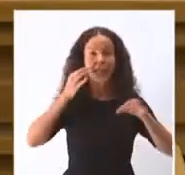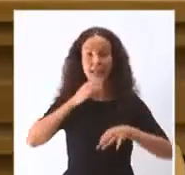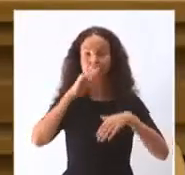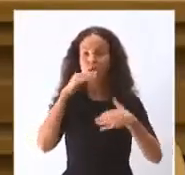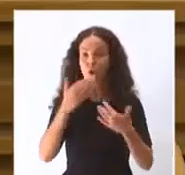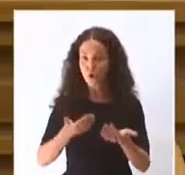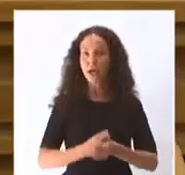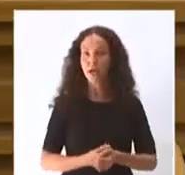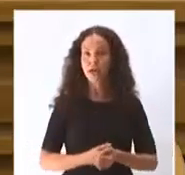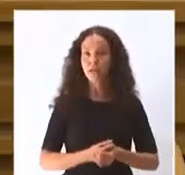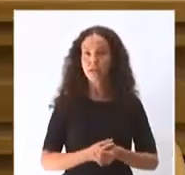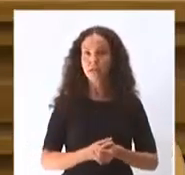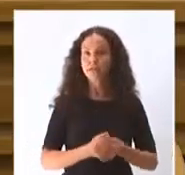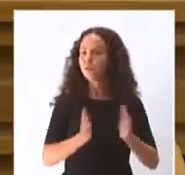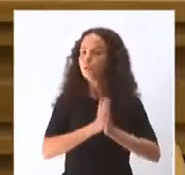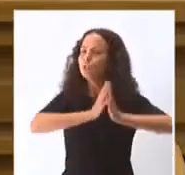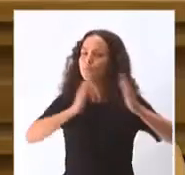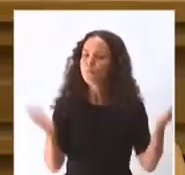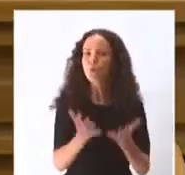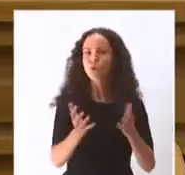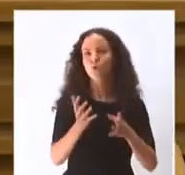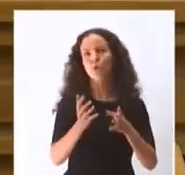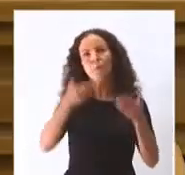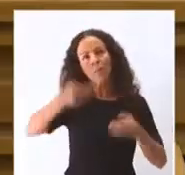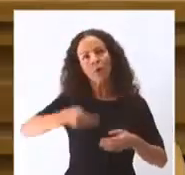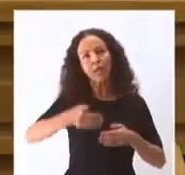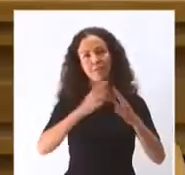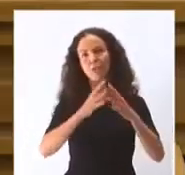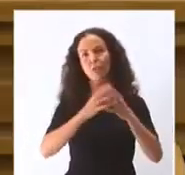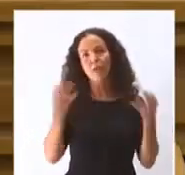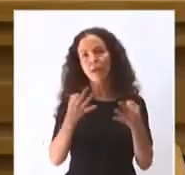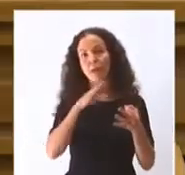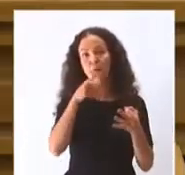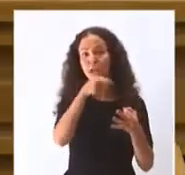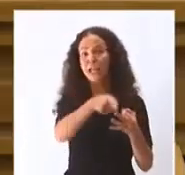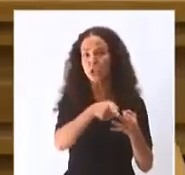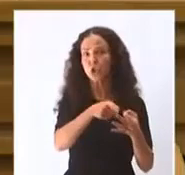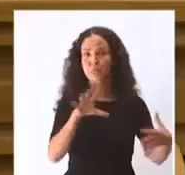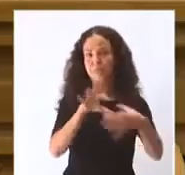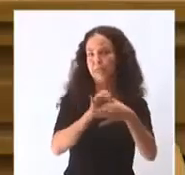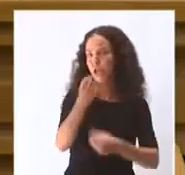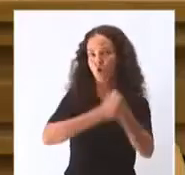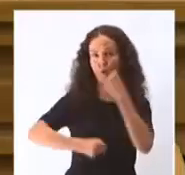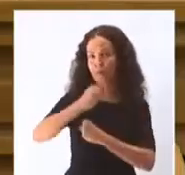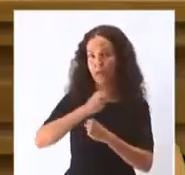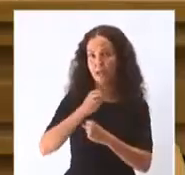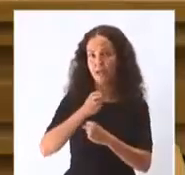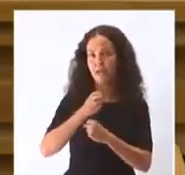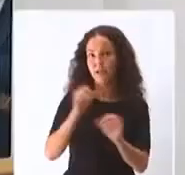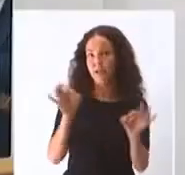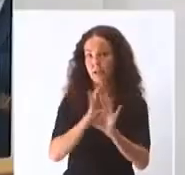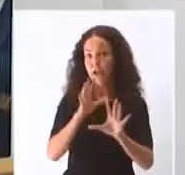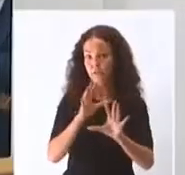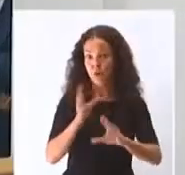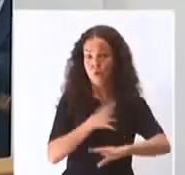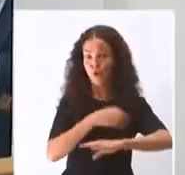dar otra etapa de impulso importante en infraestructuras primero porque va a tirar de toda economía y segundo porque evidentemente hay parte de los fondos europeos